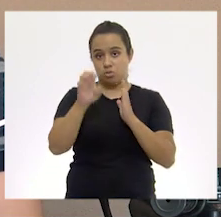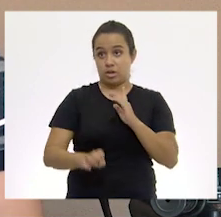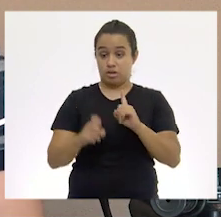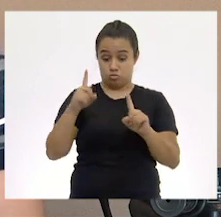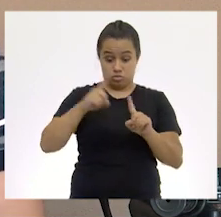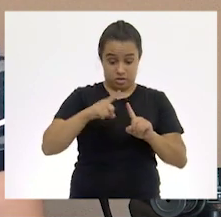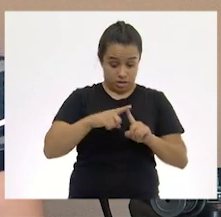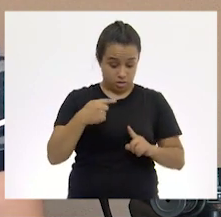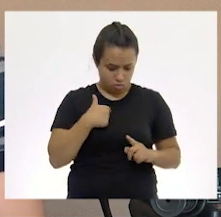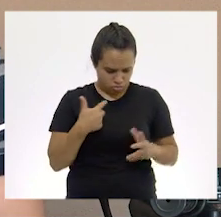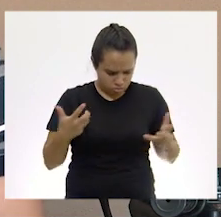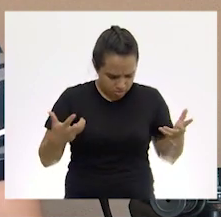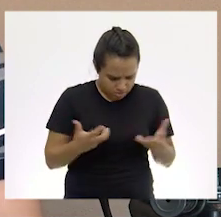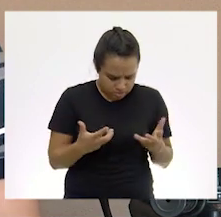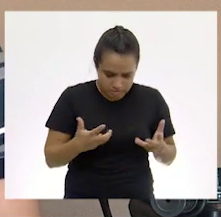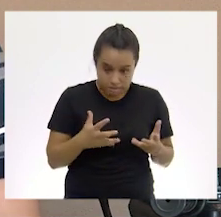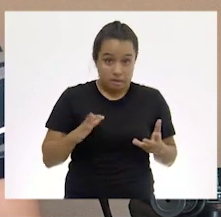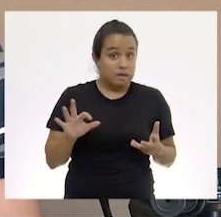tarea,